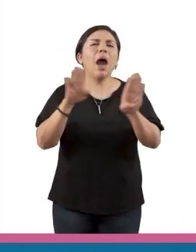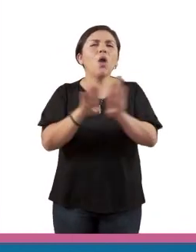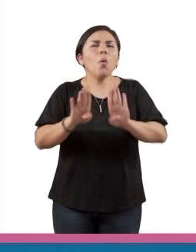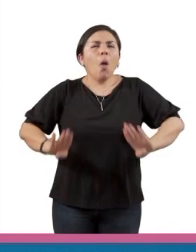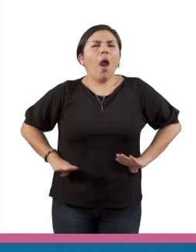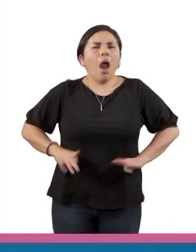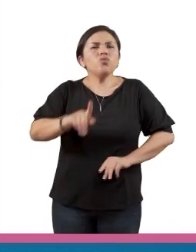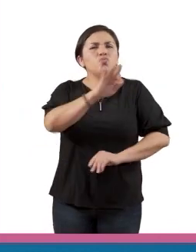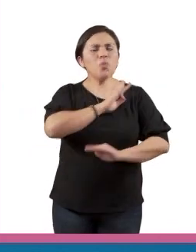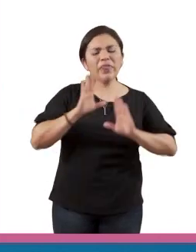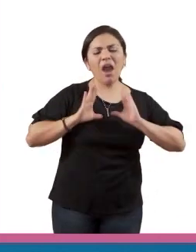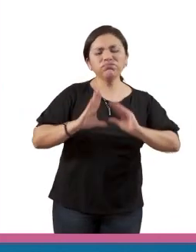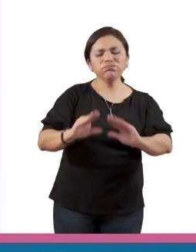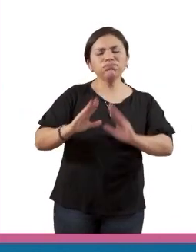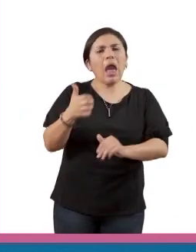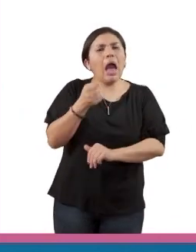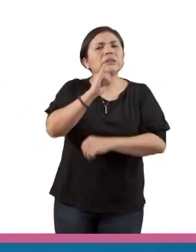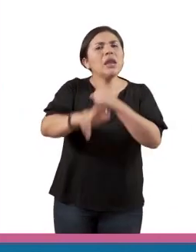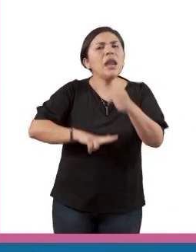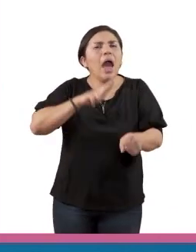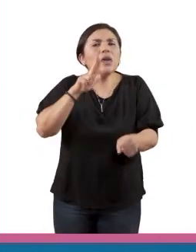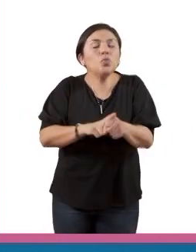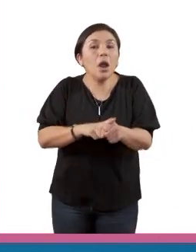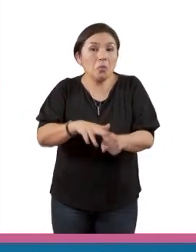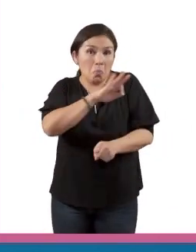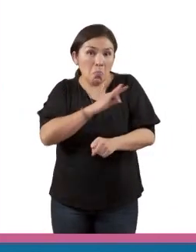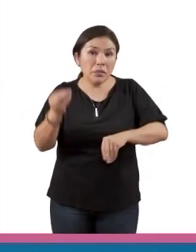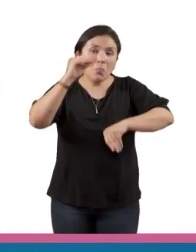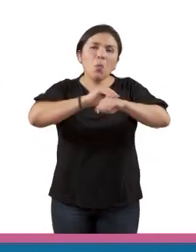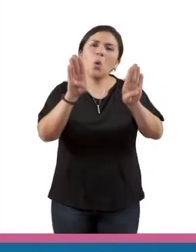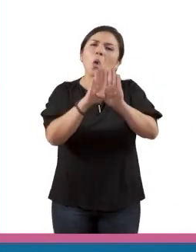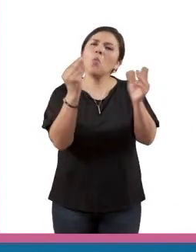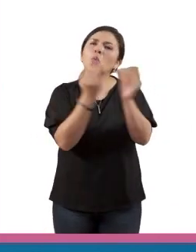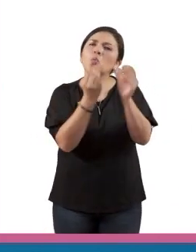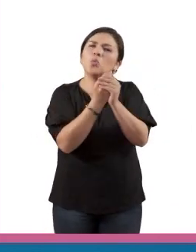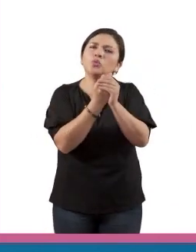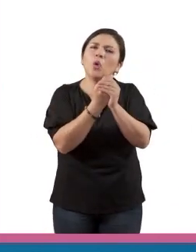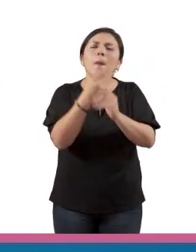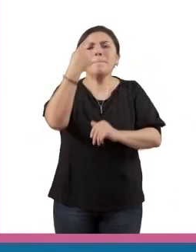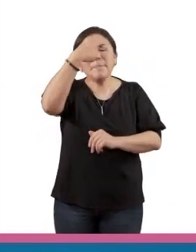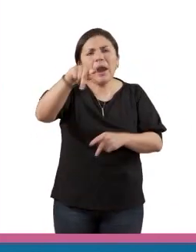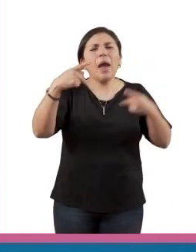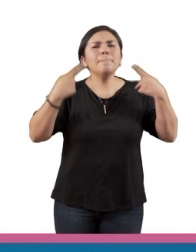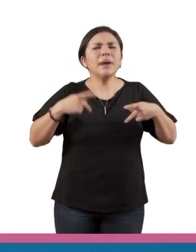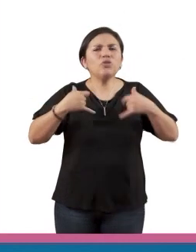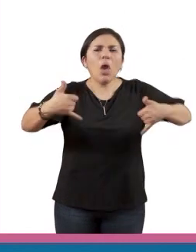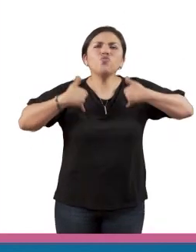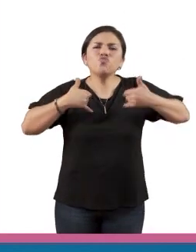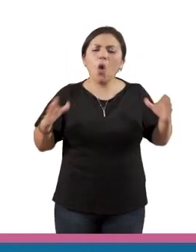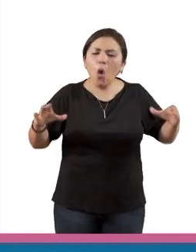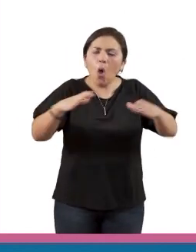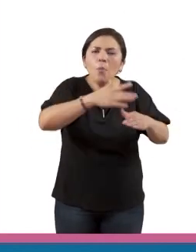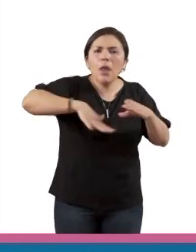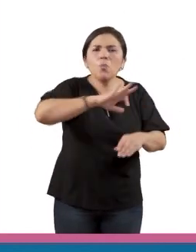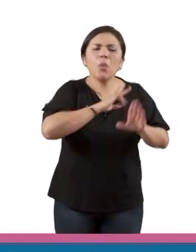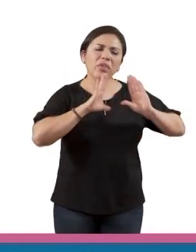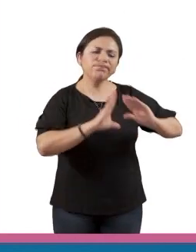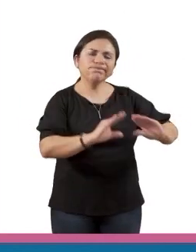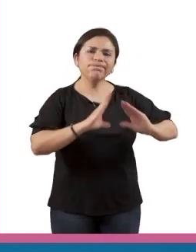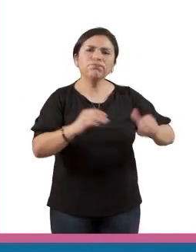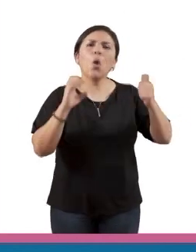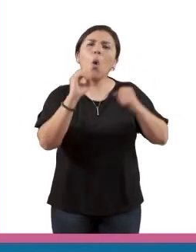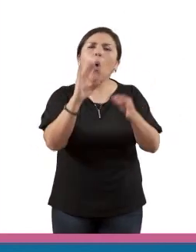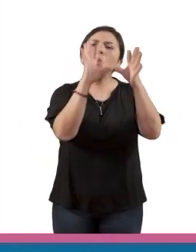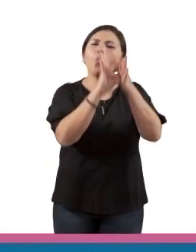destacan por su aptitud de enseñanza por naturaleza. Pueden organizar un curso de verano para los miembros más cercanos de su